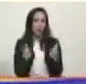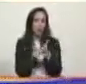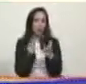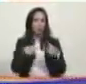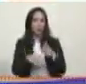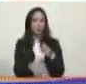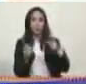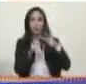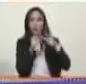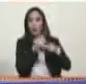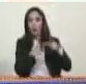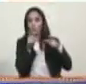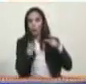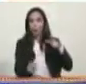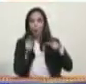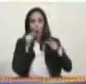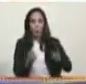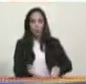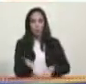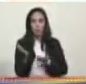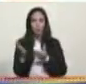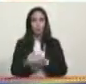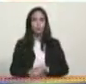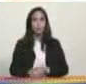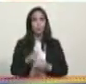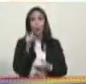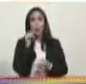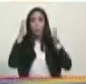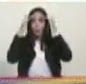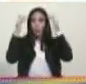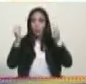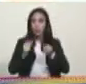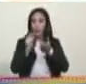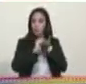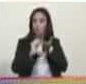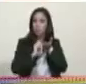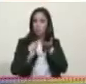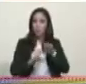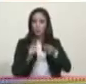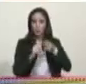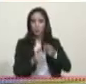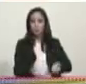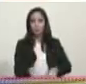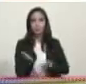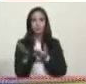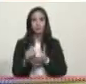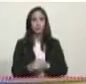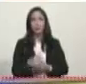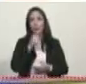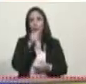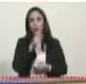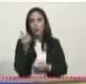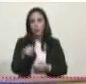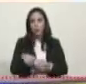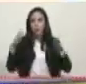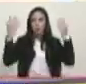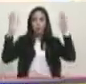Y del intelectual y pensador Catu Arconada. Bienvenido, un aplauso